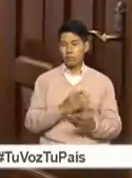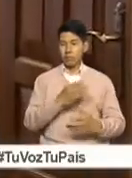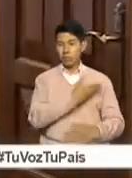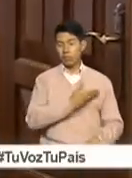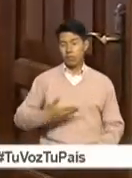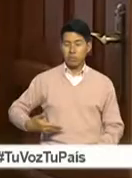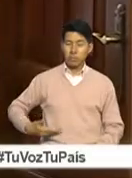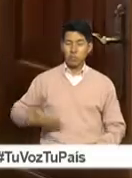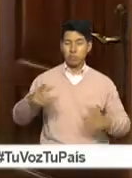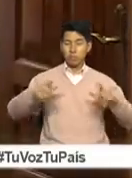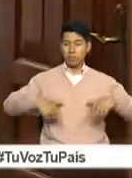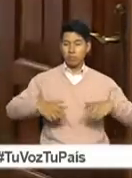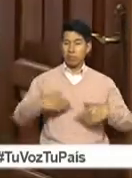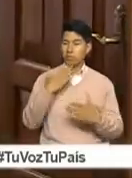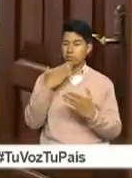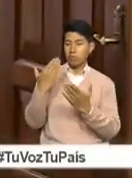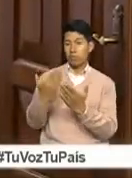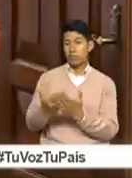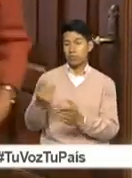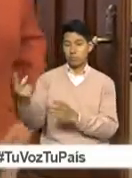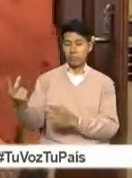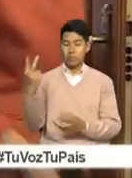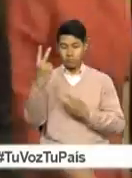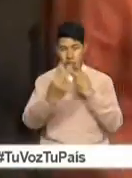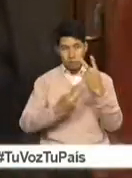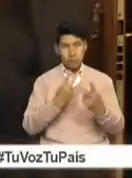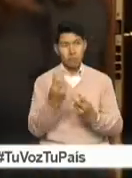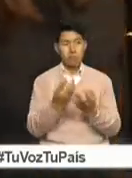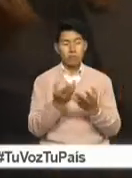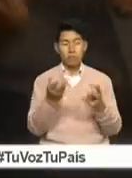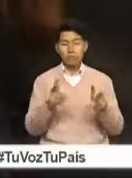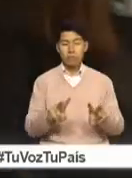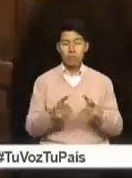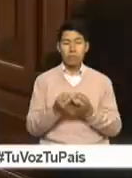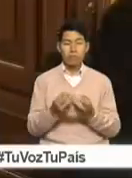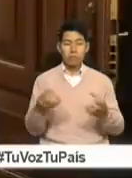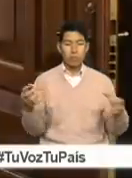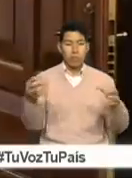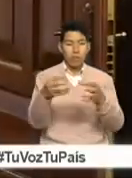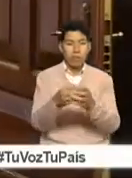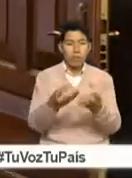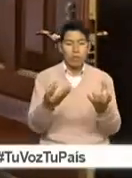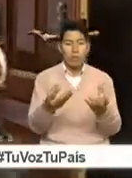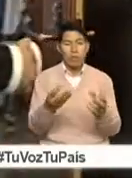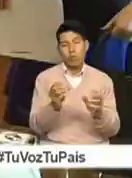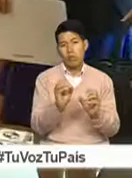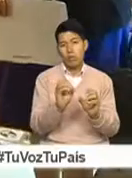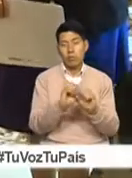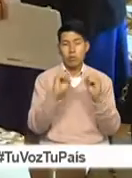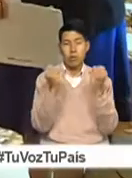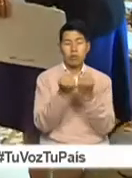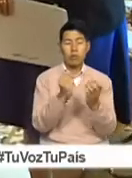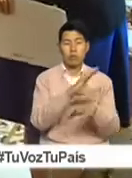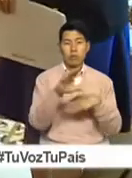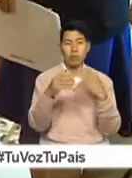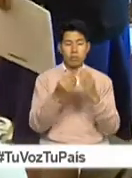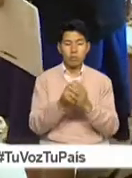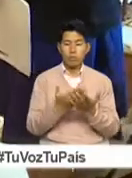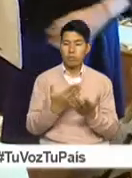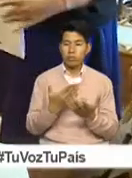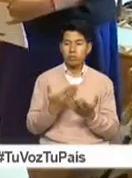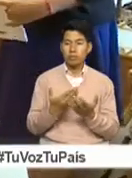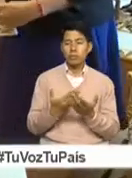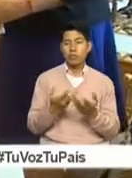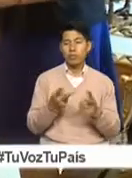resaltó que la gran relación que existe entre el organismo internacional y el ecuador bokova se congratuló con la idea del primer